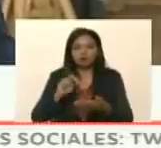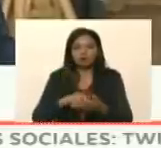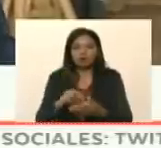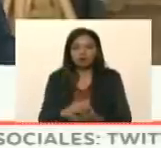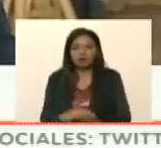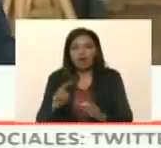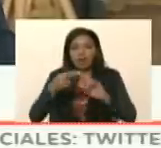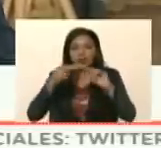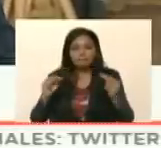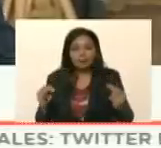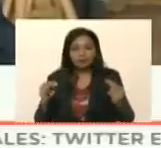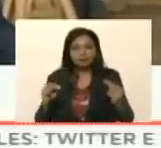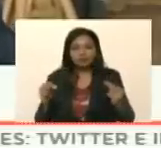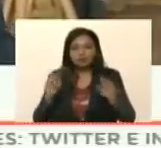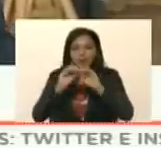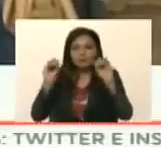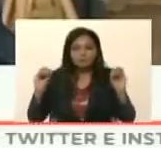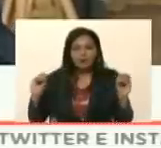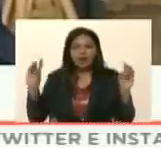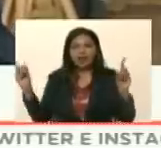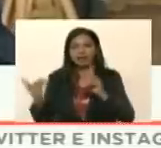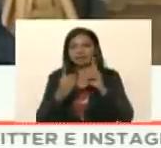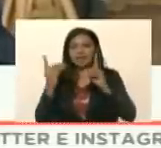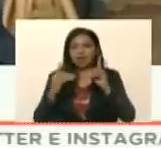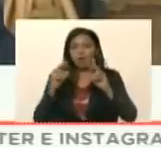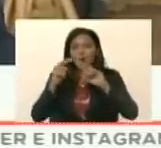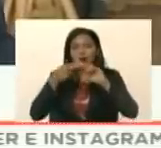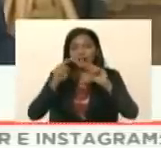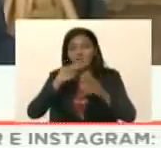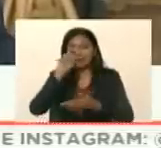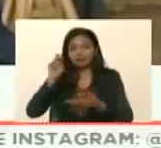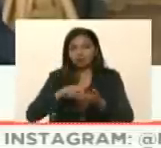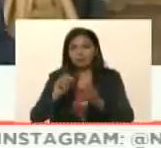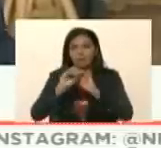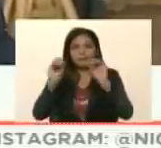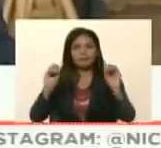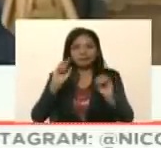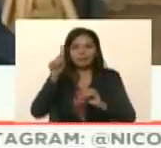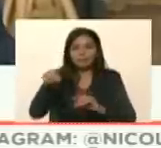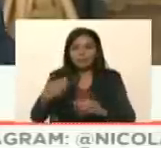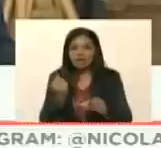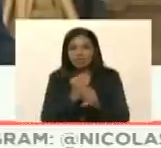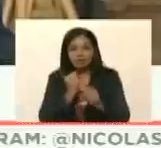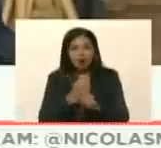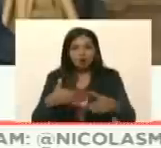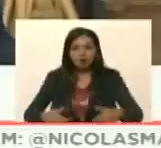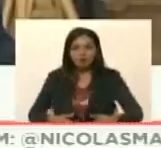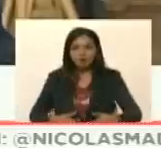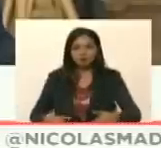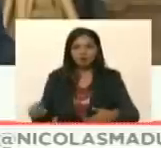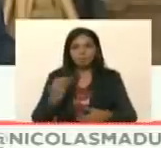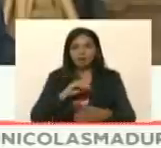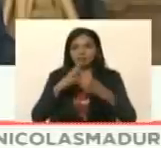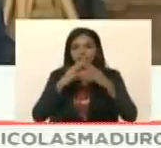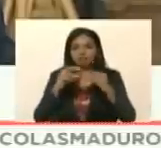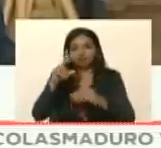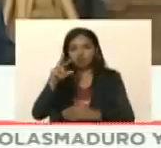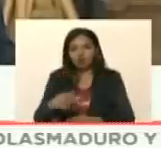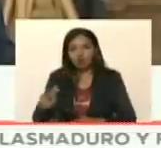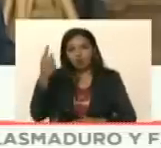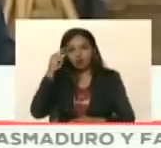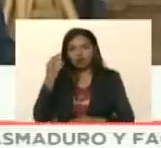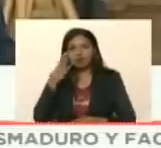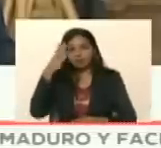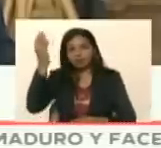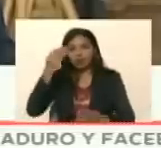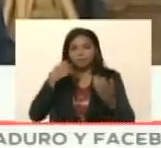paz, llamo al diálogo nacional, pero sobre todo llamo al trabajo y al esfuerzo de todos los días. Que Dios